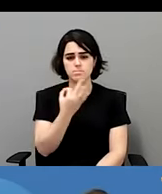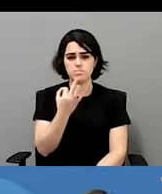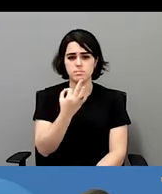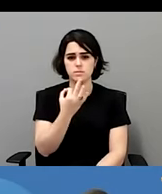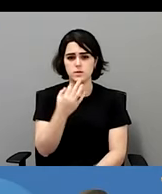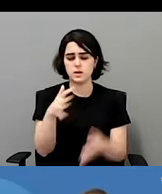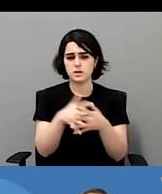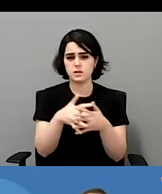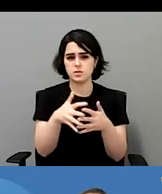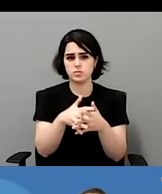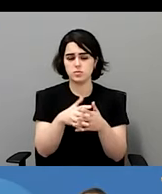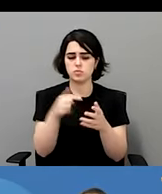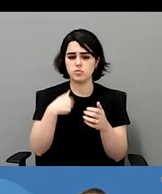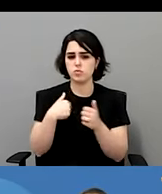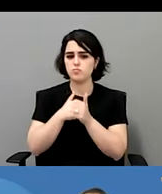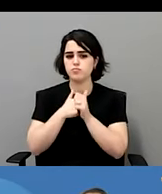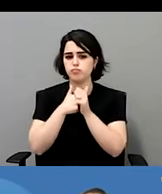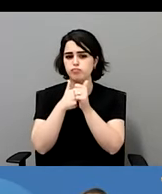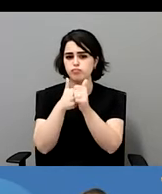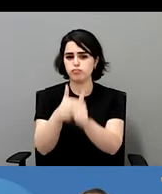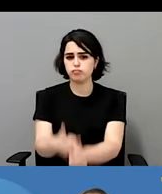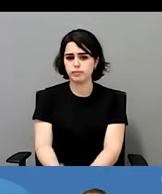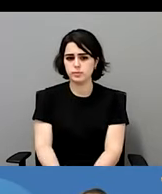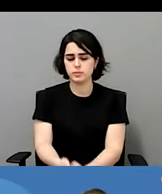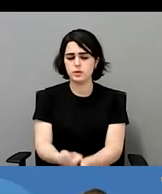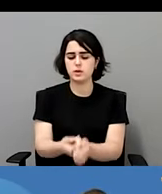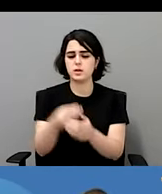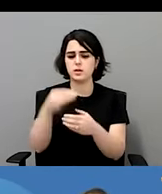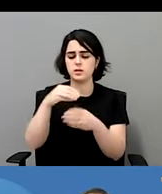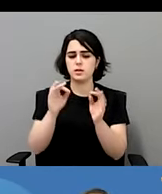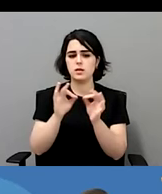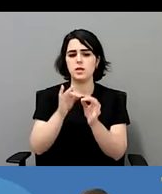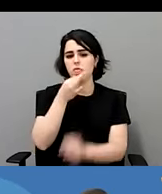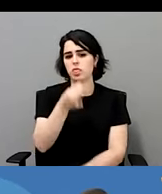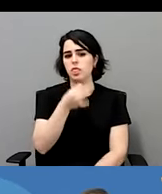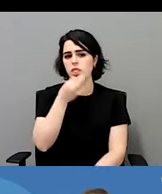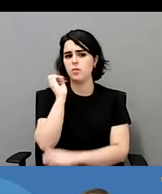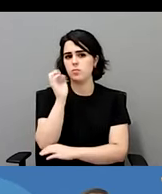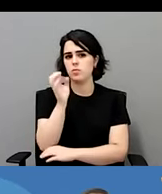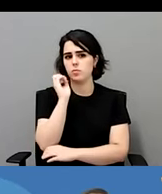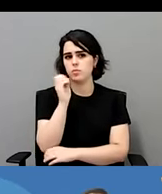que seguiré a lo largo de mi ponencia.